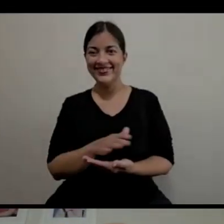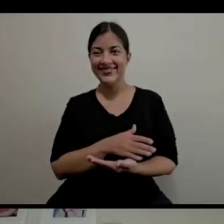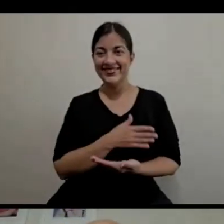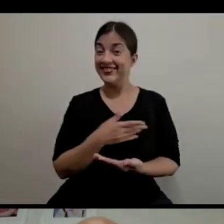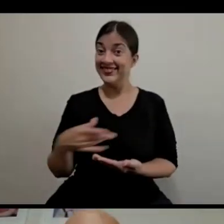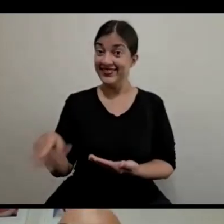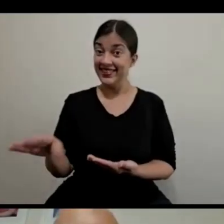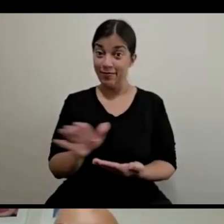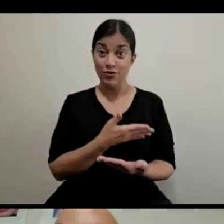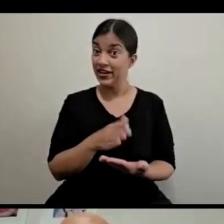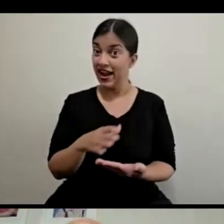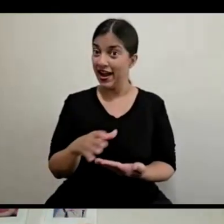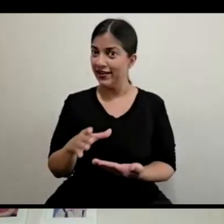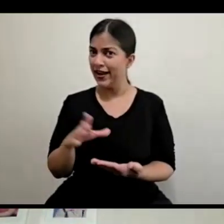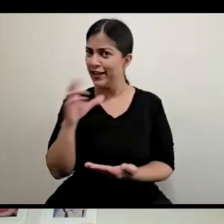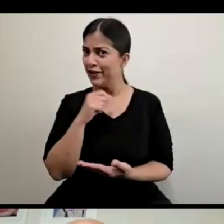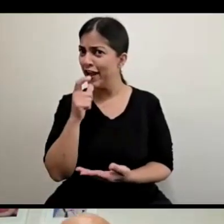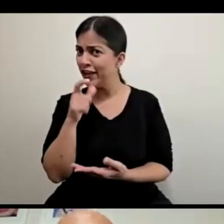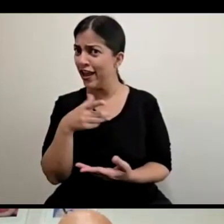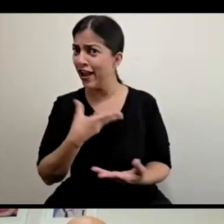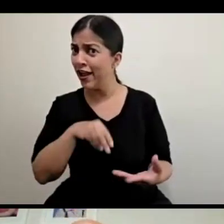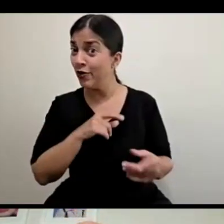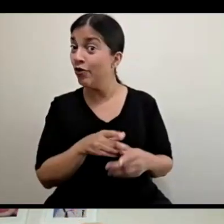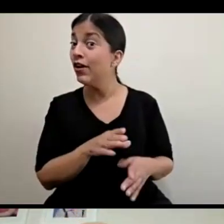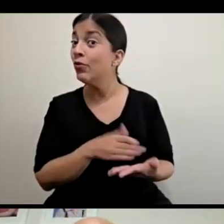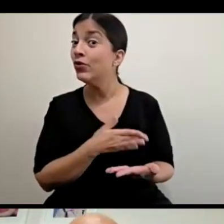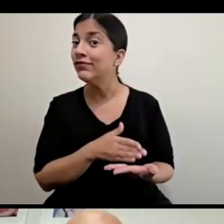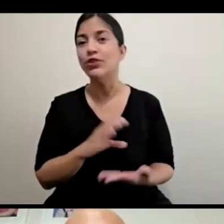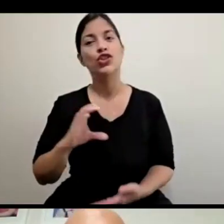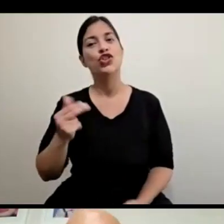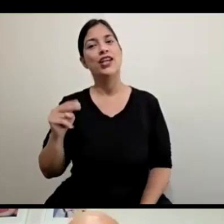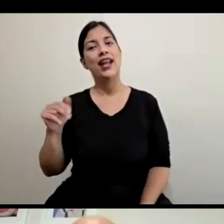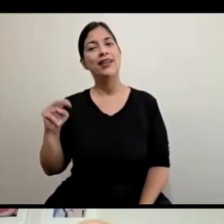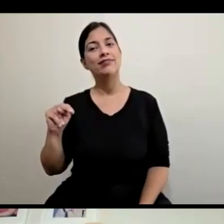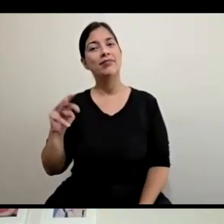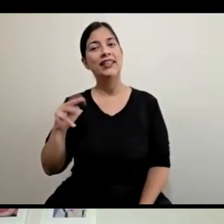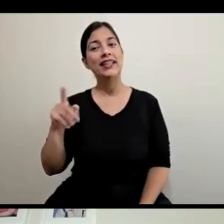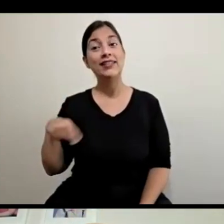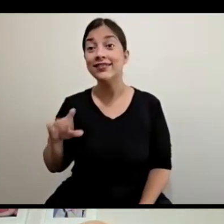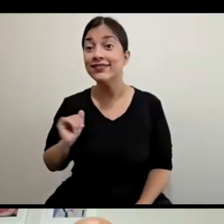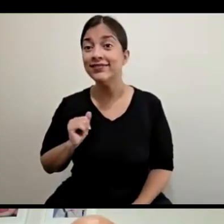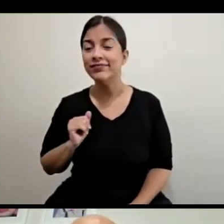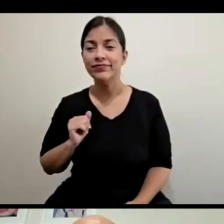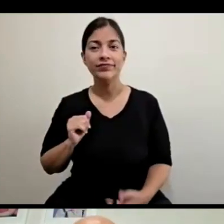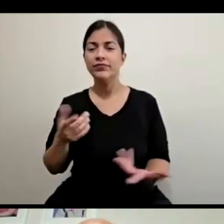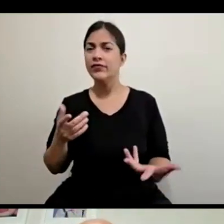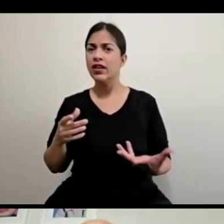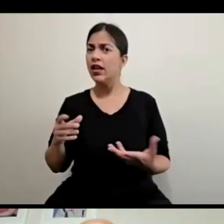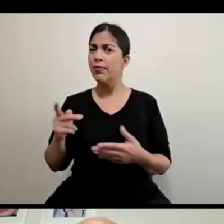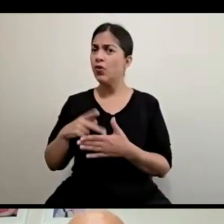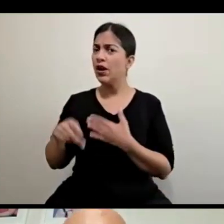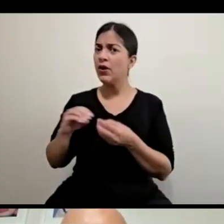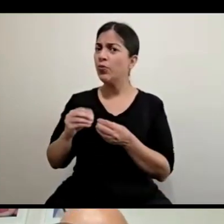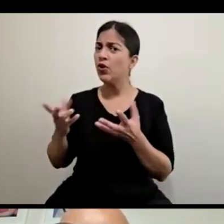musiquita divina de quién es, de Chena Martínez, esa musiquita que, mira, ¿qué número es el programa hoy,